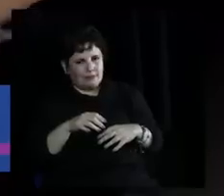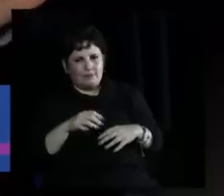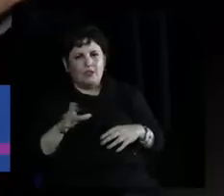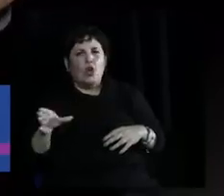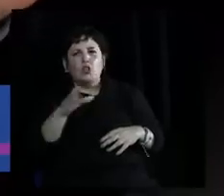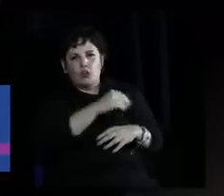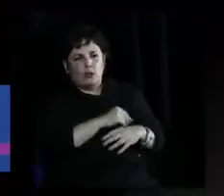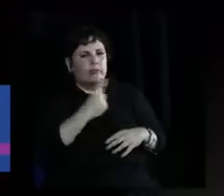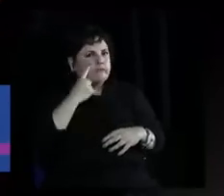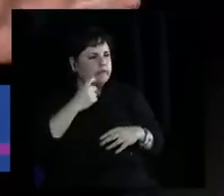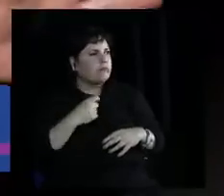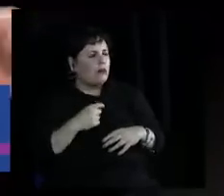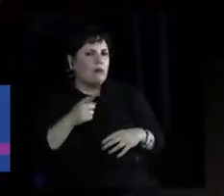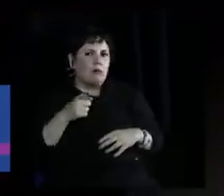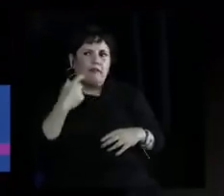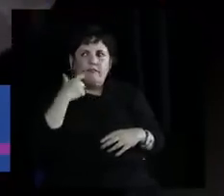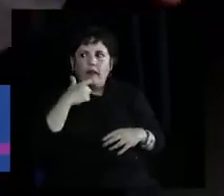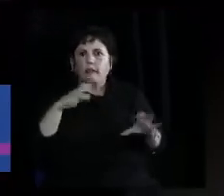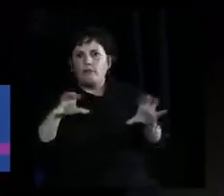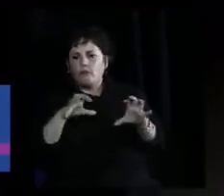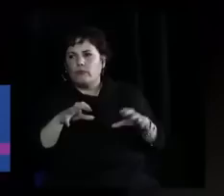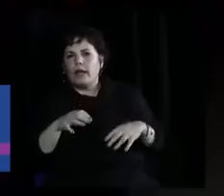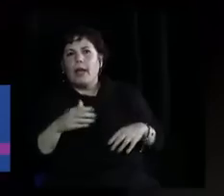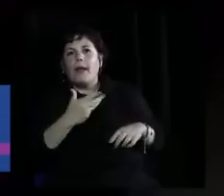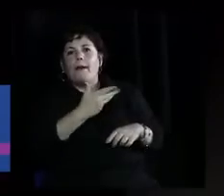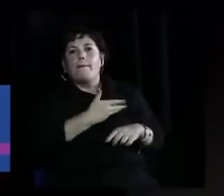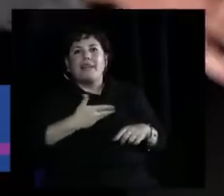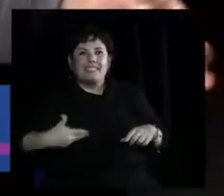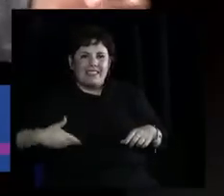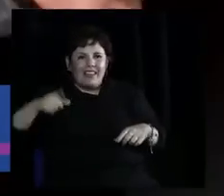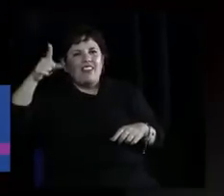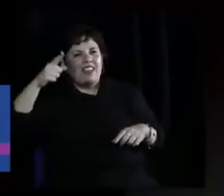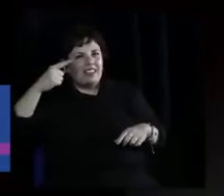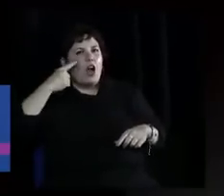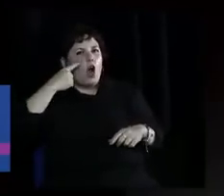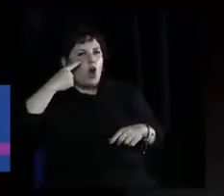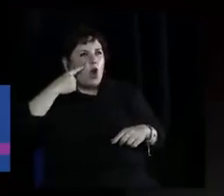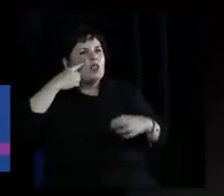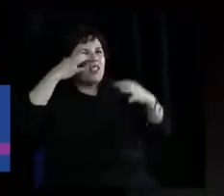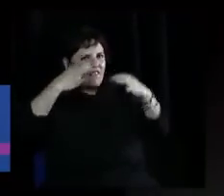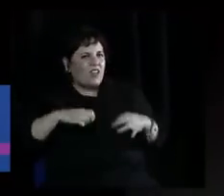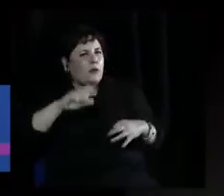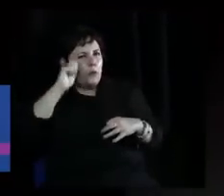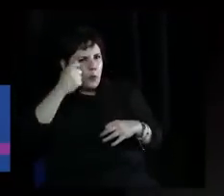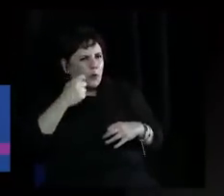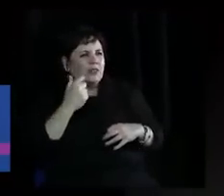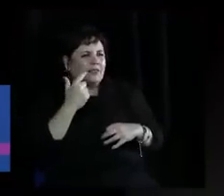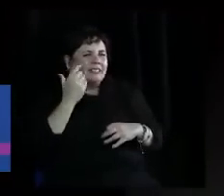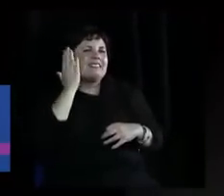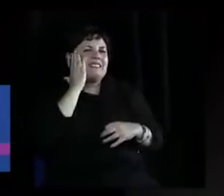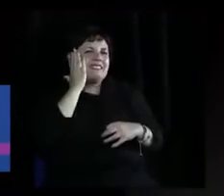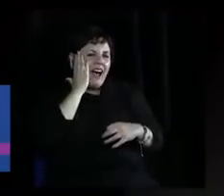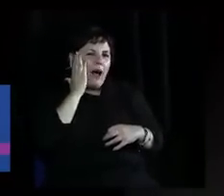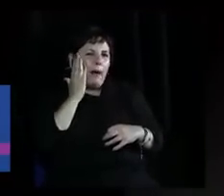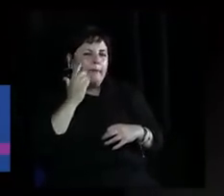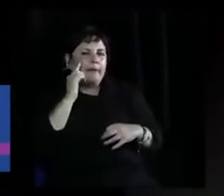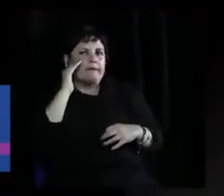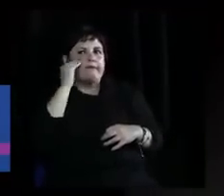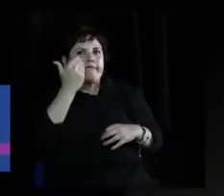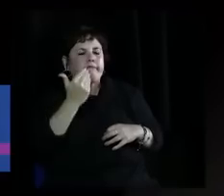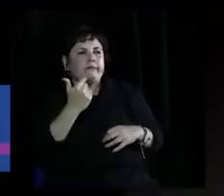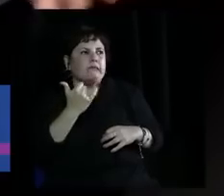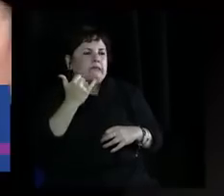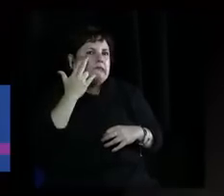todos identifican. La presidenta Emaldi conoce bien la UTE y sabe y asume y reconoce